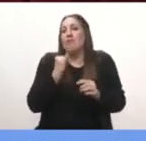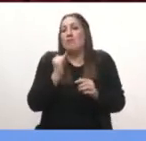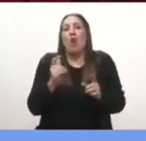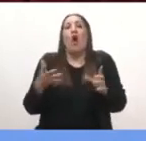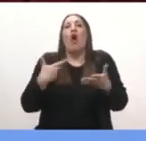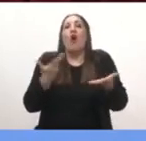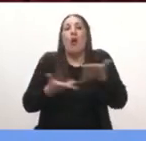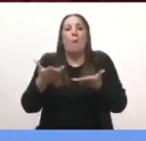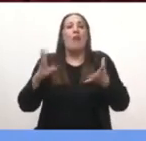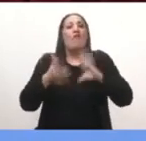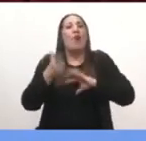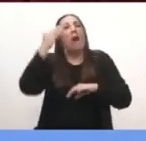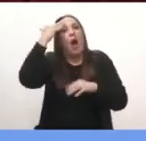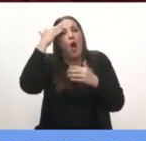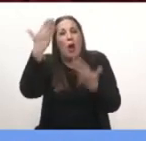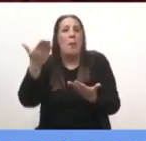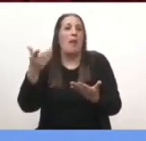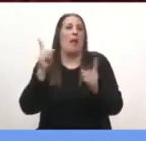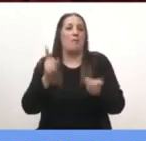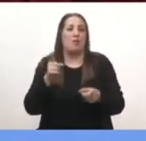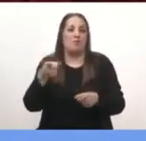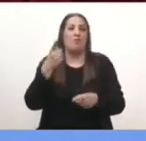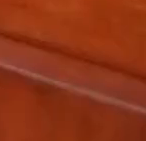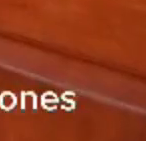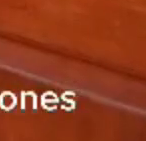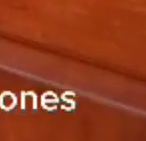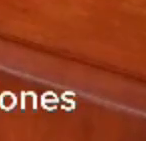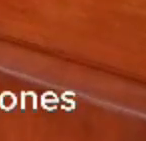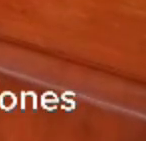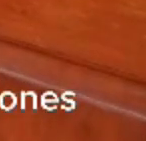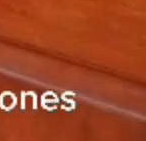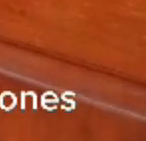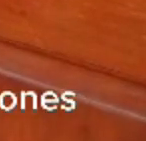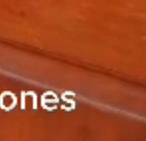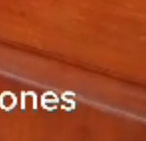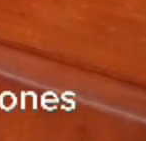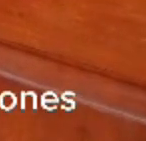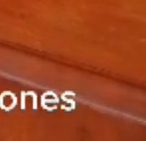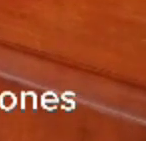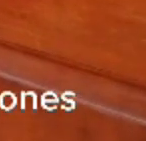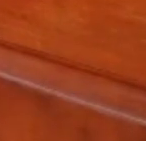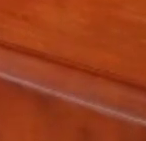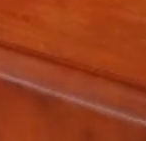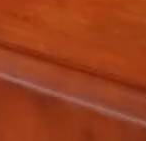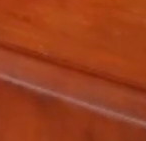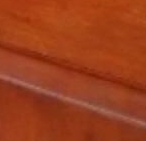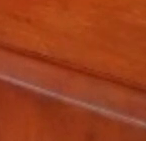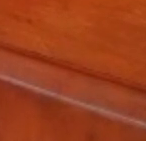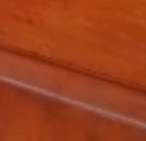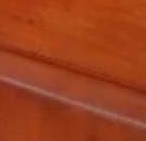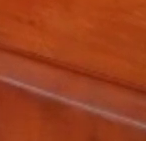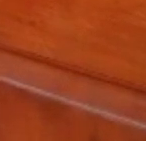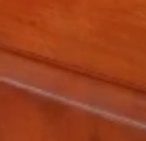un recuerdo y un homenaje a Horacio Osuna Muchas gracias presidente sabes por qué no fui candidato intendente patagones porque